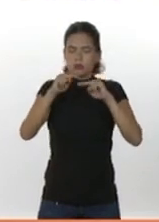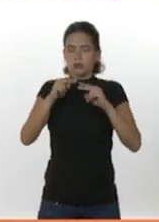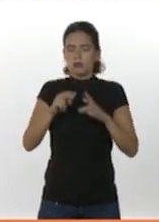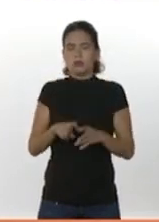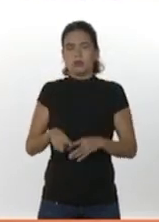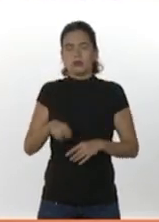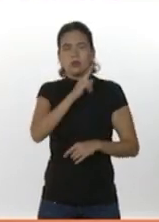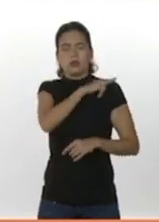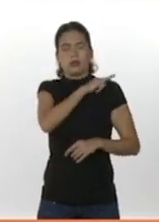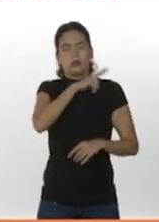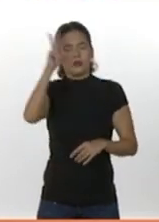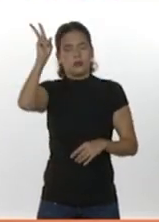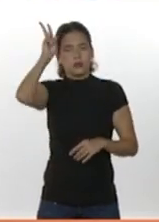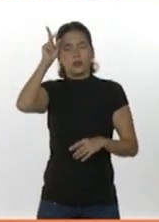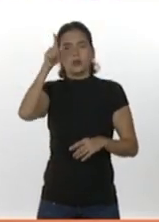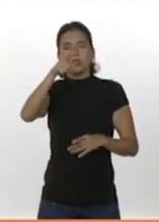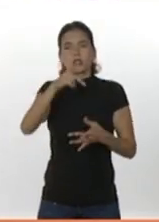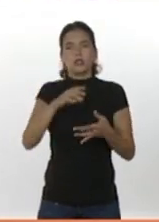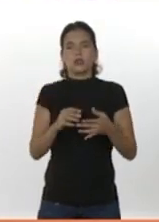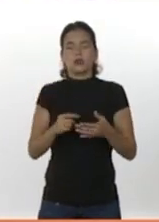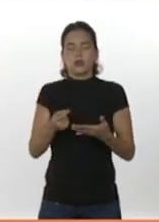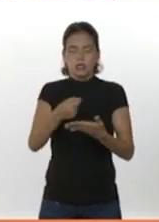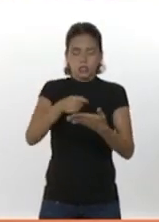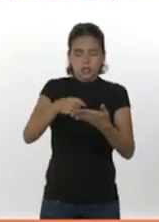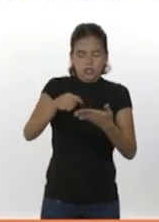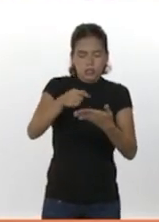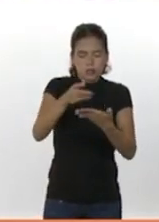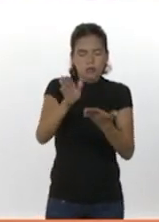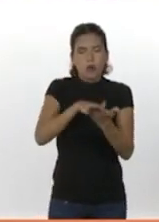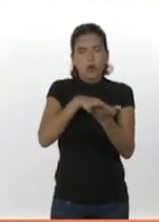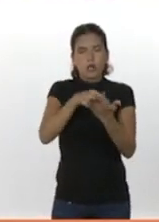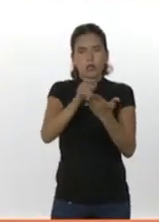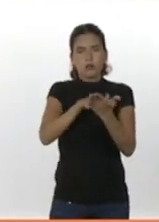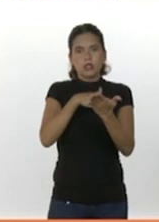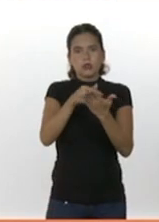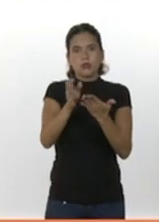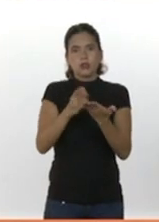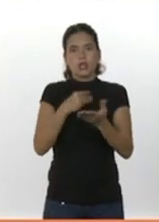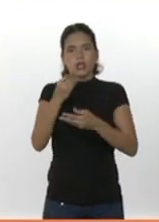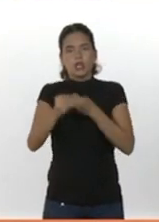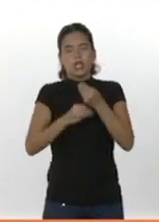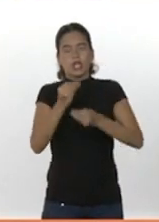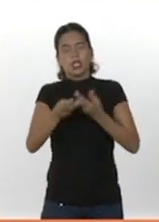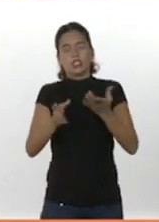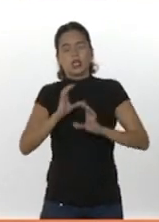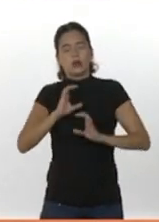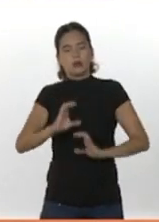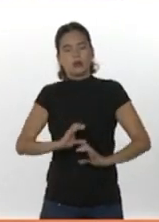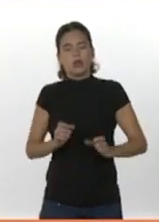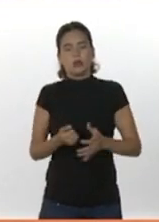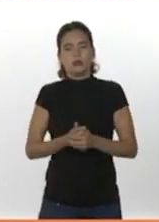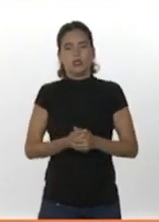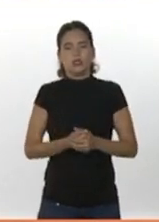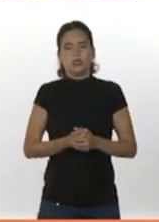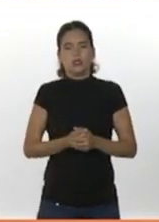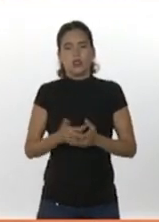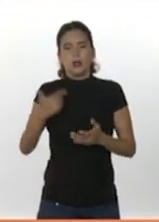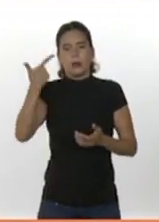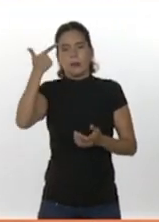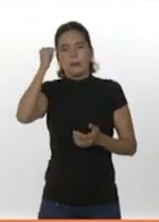cacique, donde ellos interpretaban en jeroglíficos y pinturas hechas corporalmente